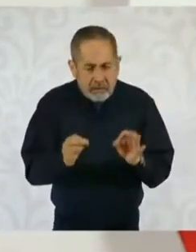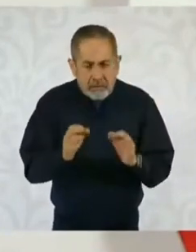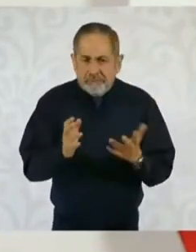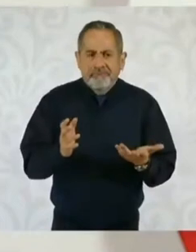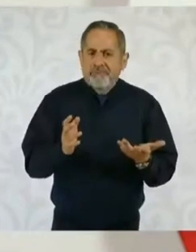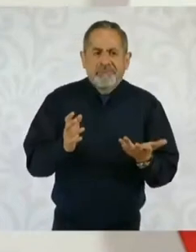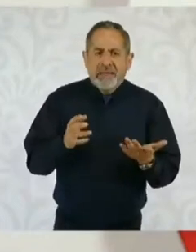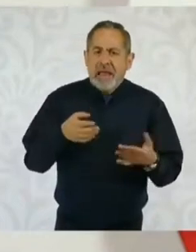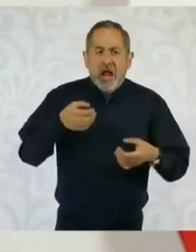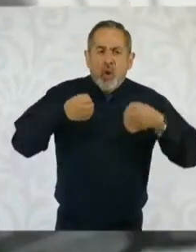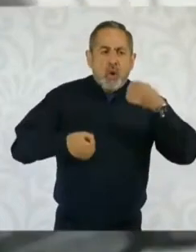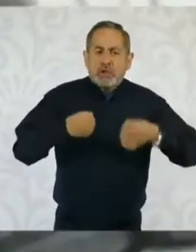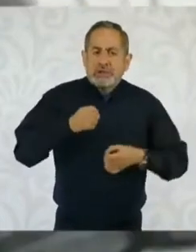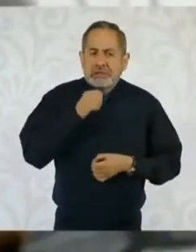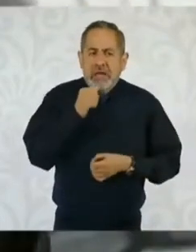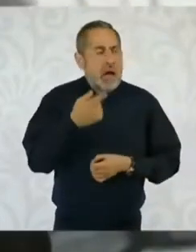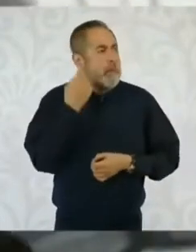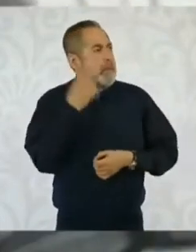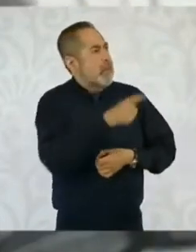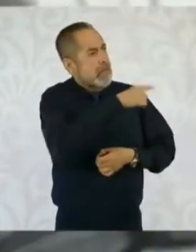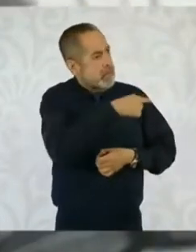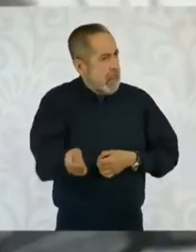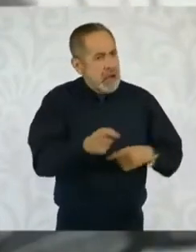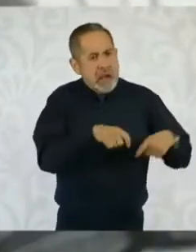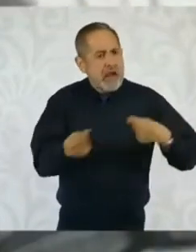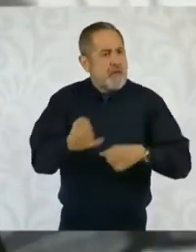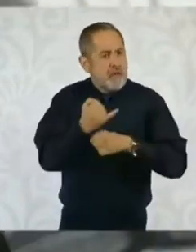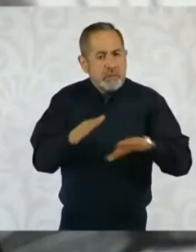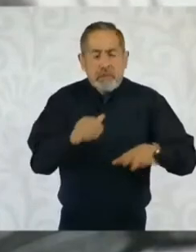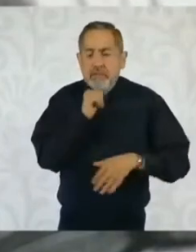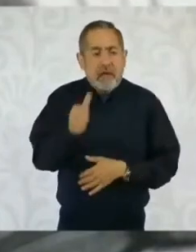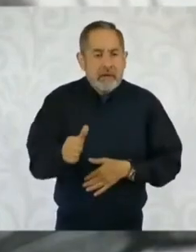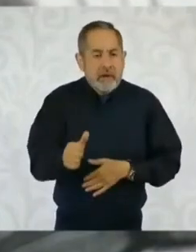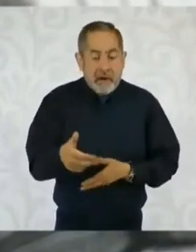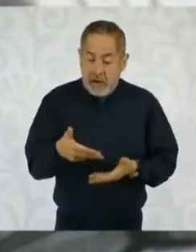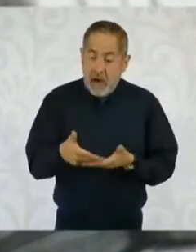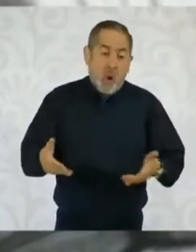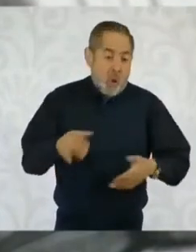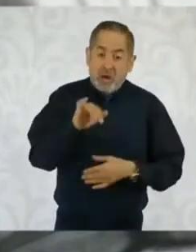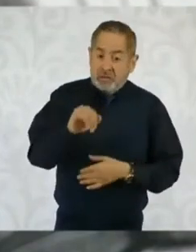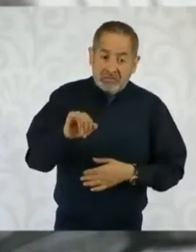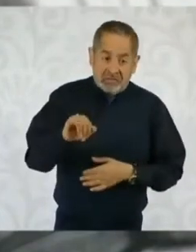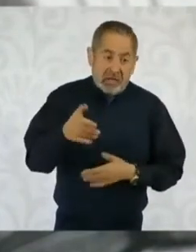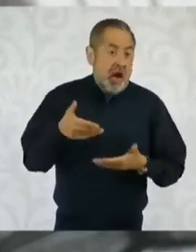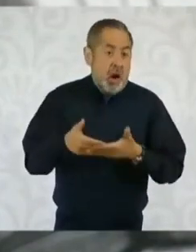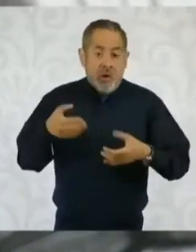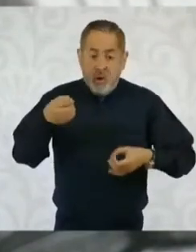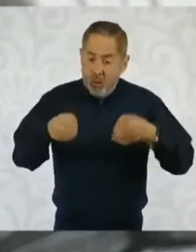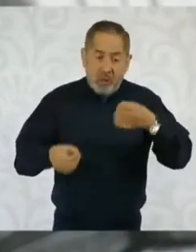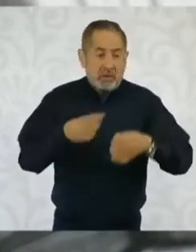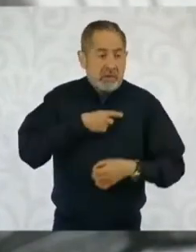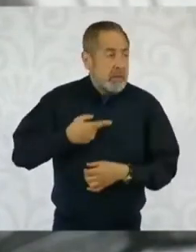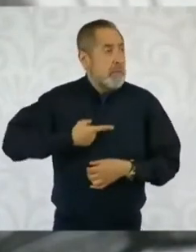entregar la información. Entonces, eso es lo que cambia y nos vamos a la materia que es a que resuelva de fondo.